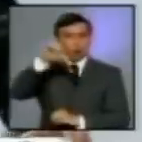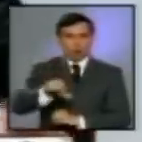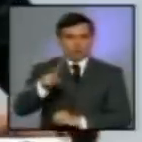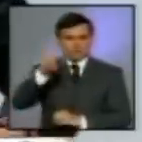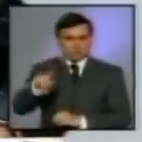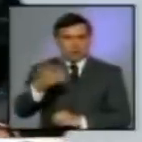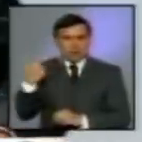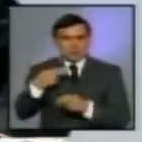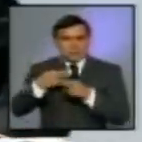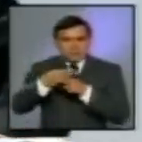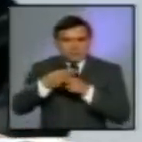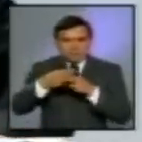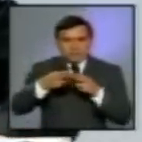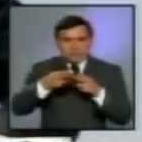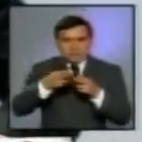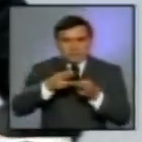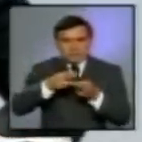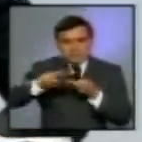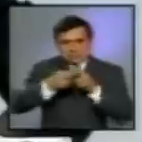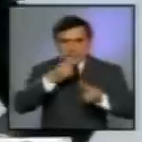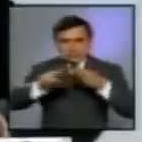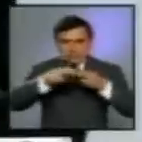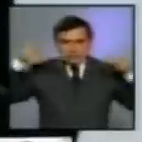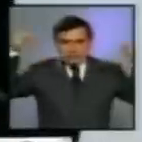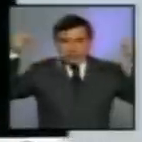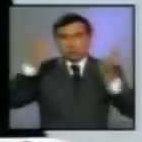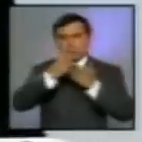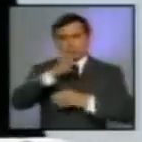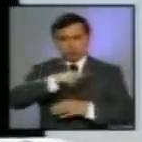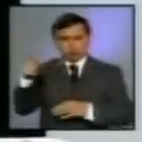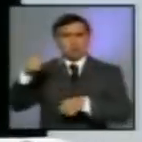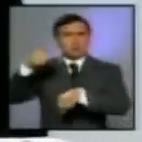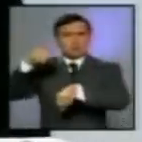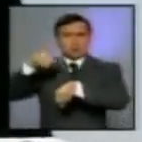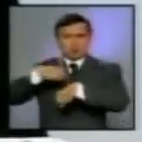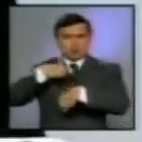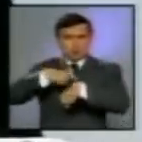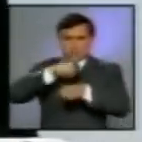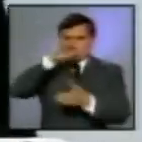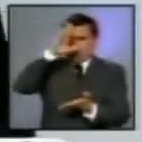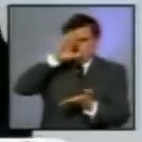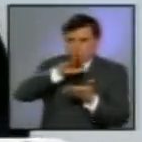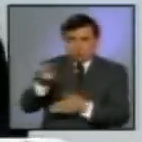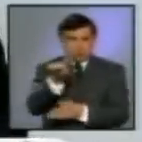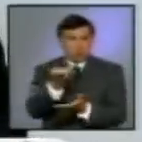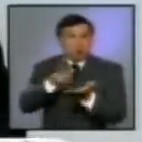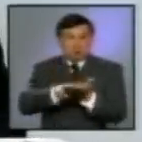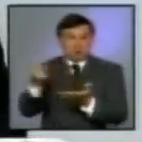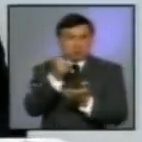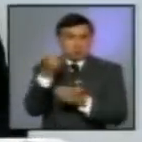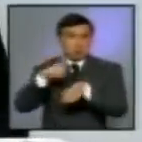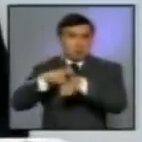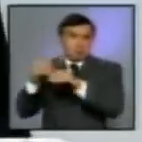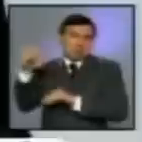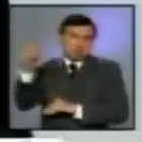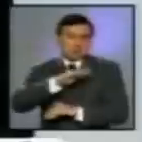afilada y dando poco espacio, ellos teniendo el doble de tiempo que un servidor para presentar las propuestas. Dejo muy en claro mi compromiso para